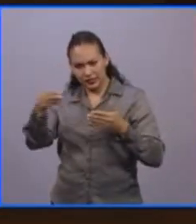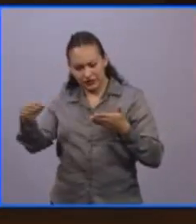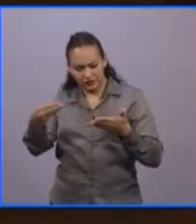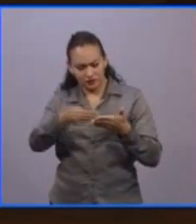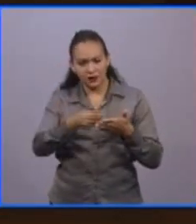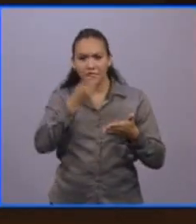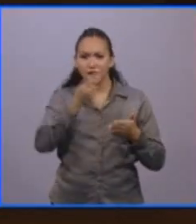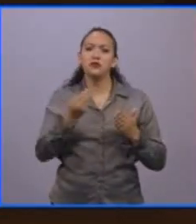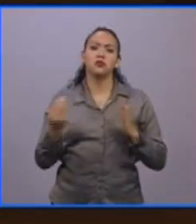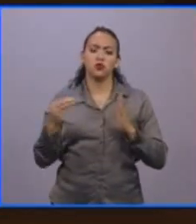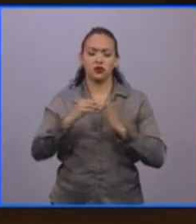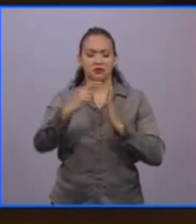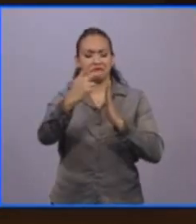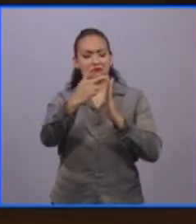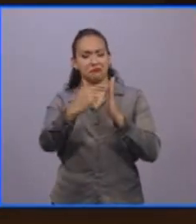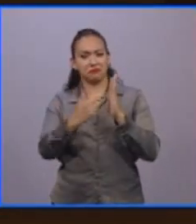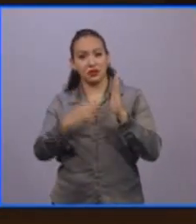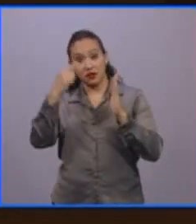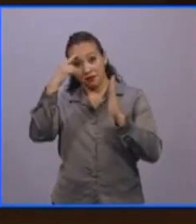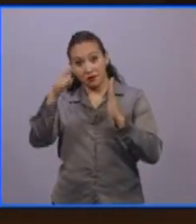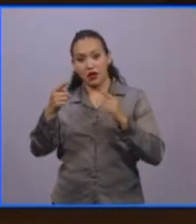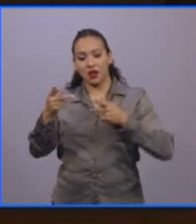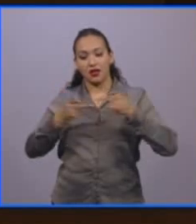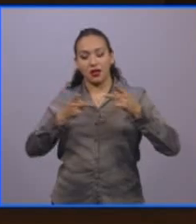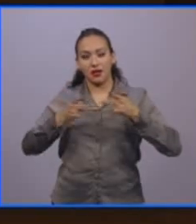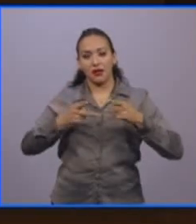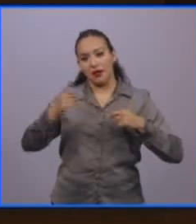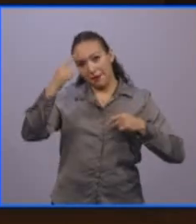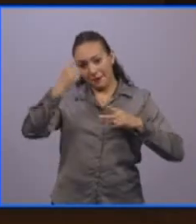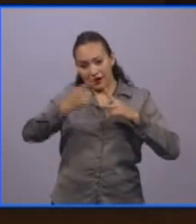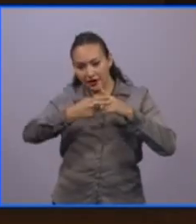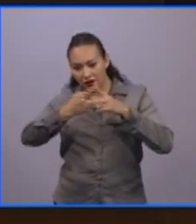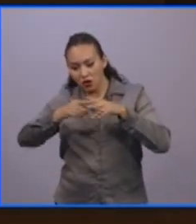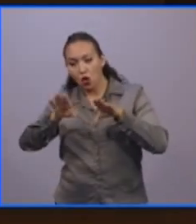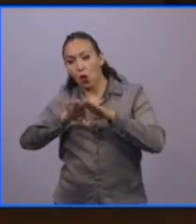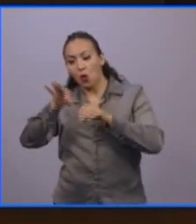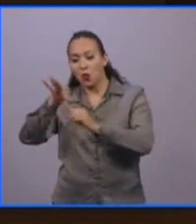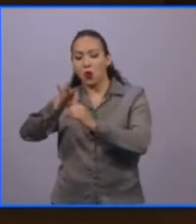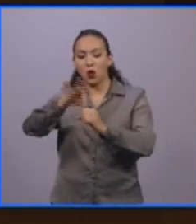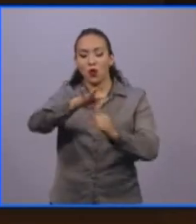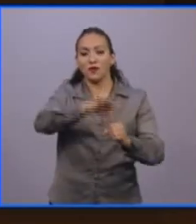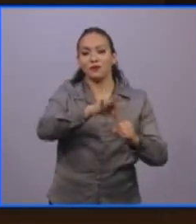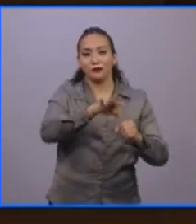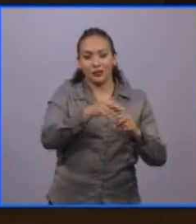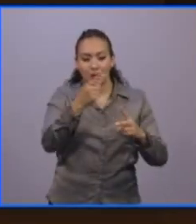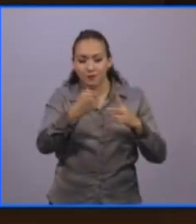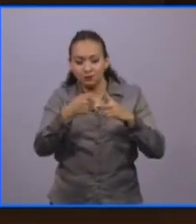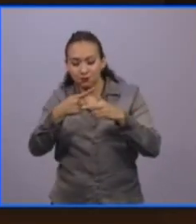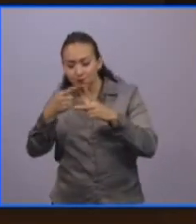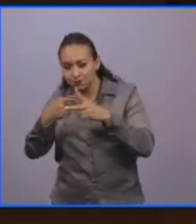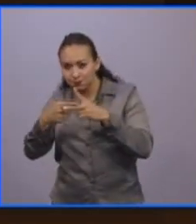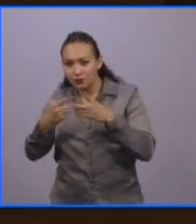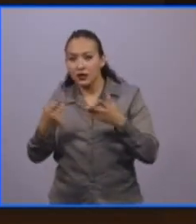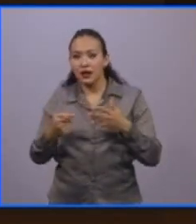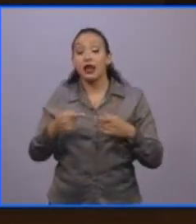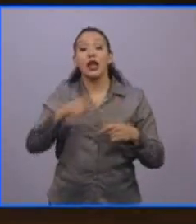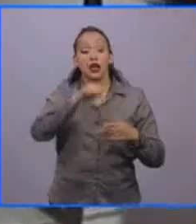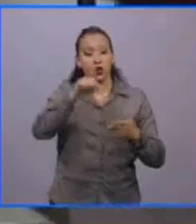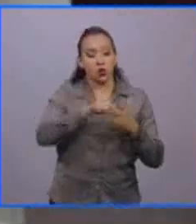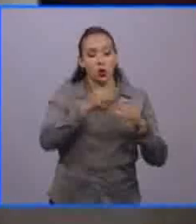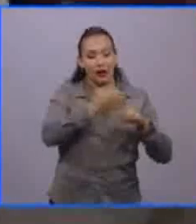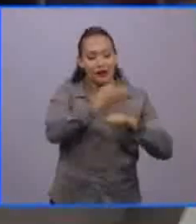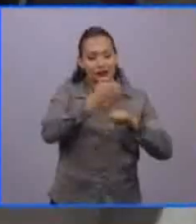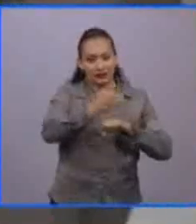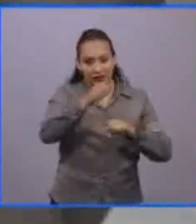los lineamientos para la preparación y desarrollo de los cómputos distritales de entidades federativas, circunscripción